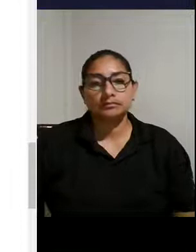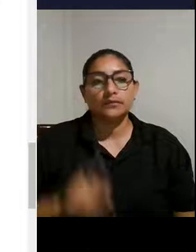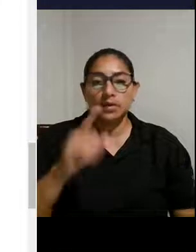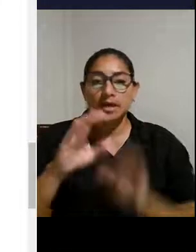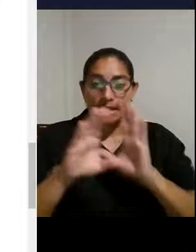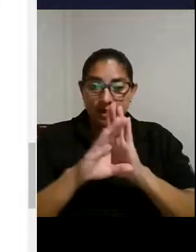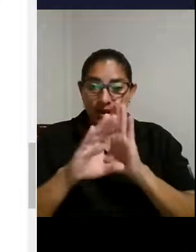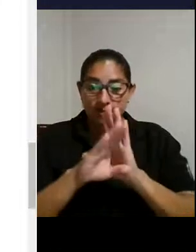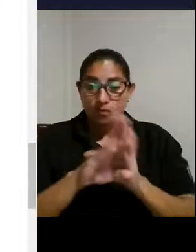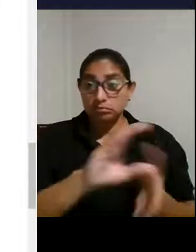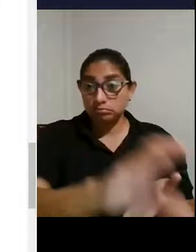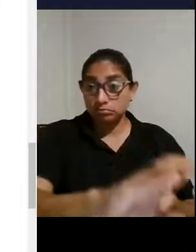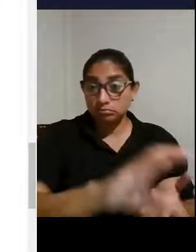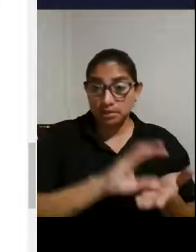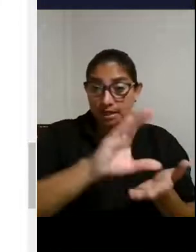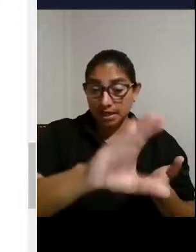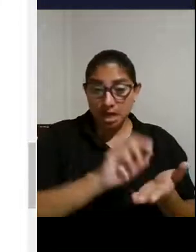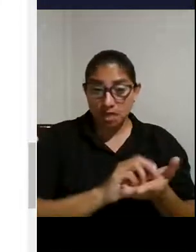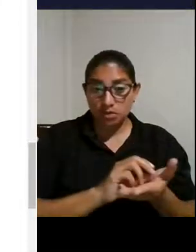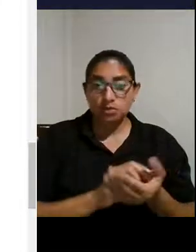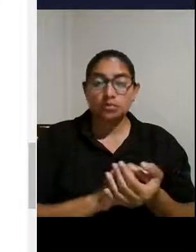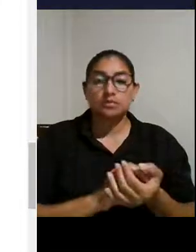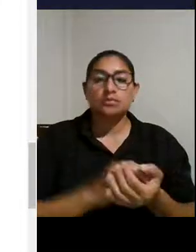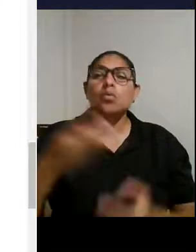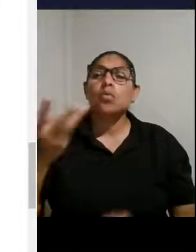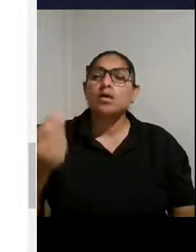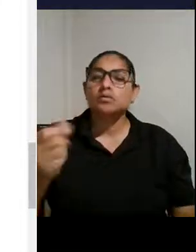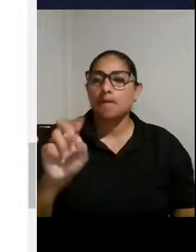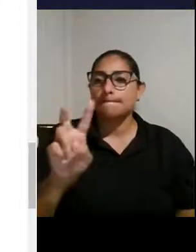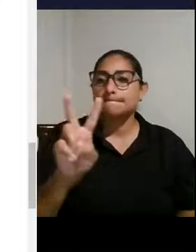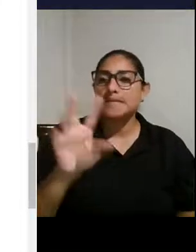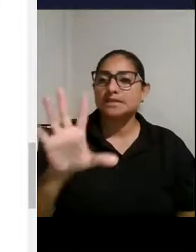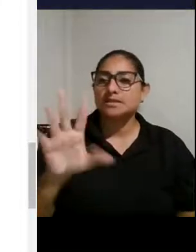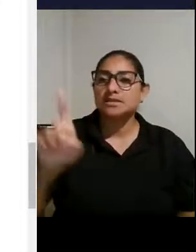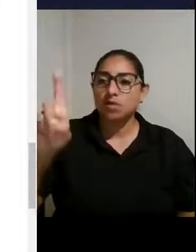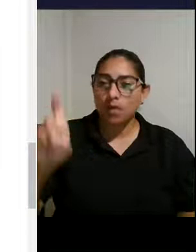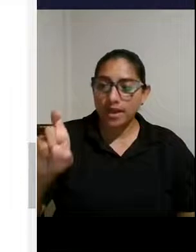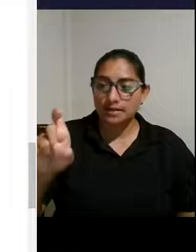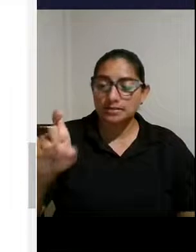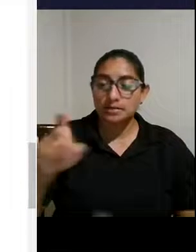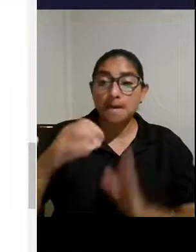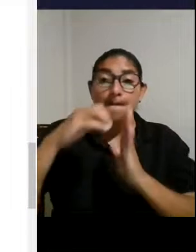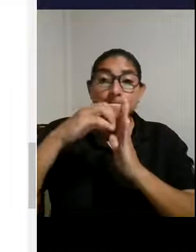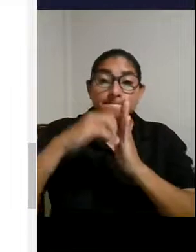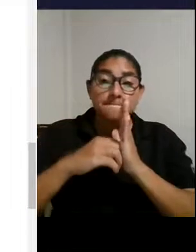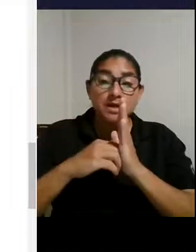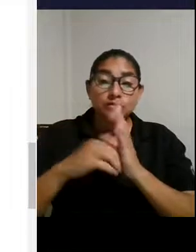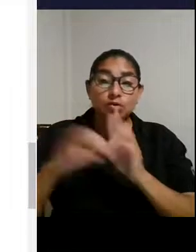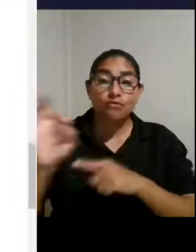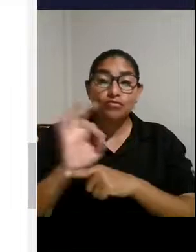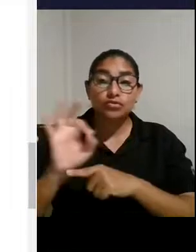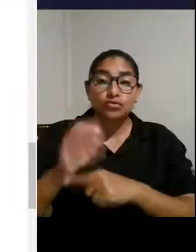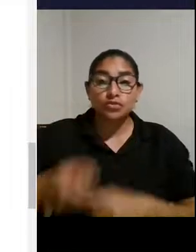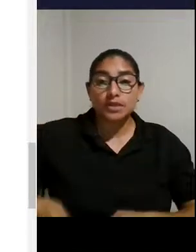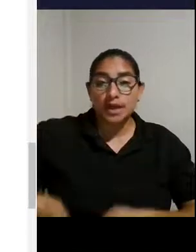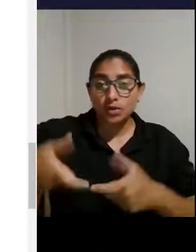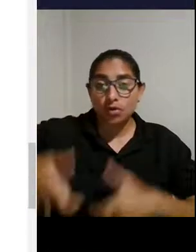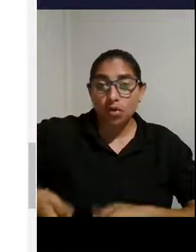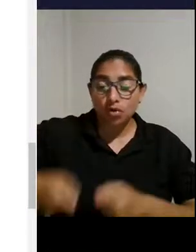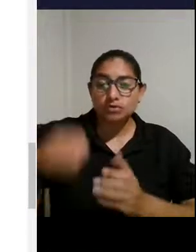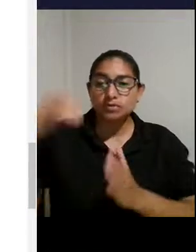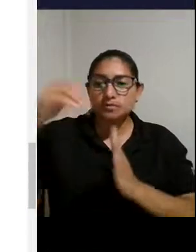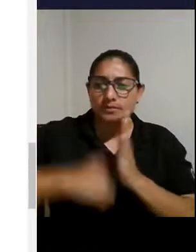el ingreso es de 25x, y le restamos la función de costos, vamos